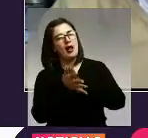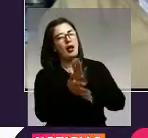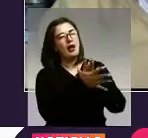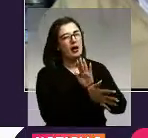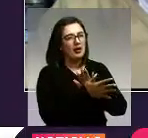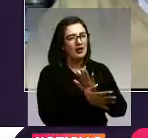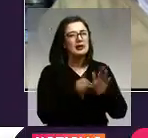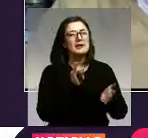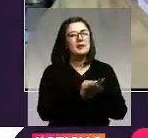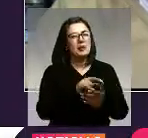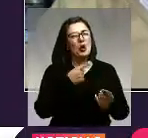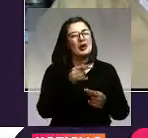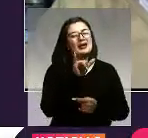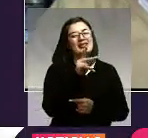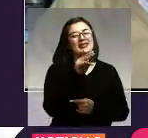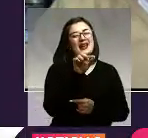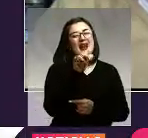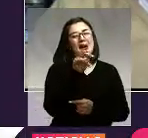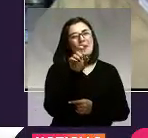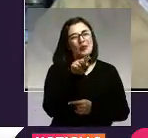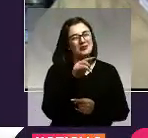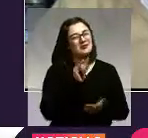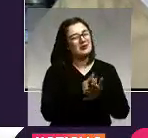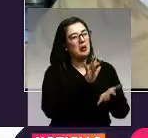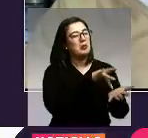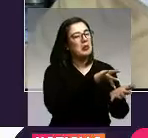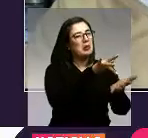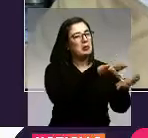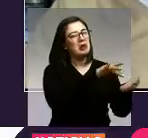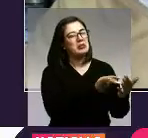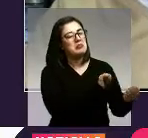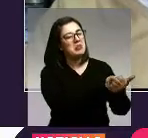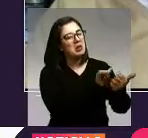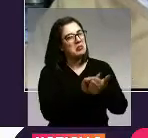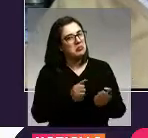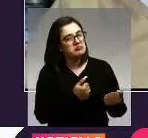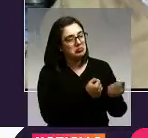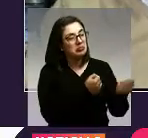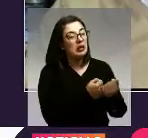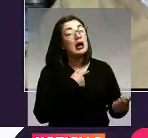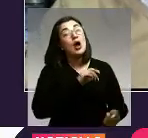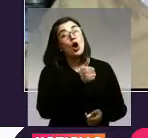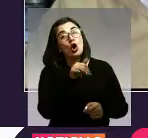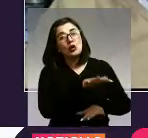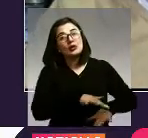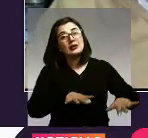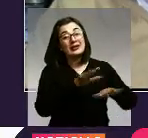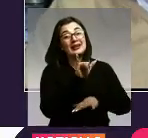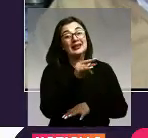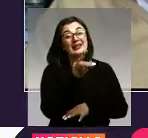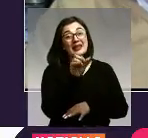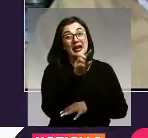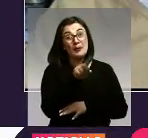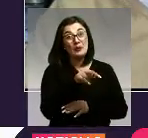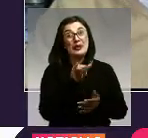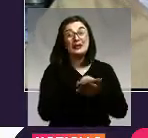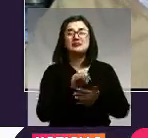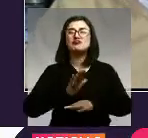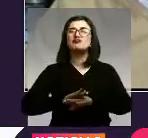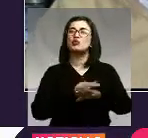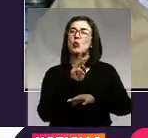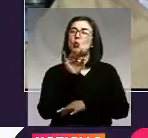millas de Indianápolis. Entonces llegamos con ese hecho. Estuve también en la pista en Indianápolis cuando hace el anuncio Williams